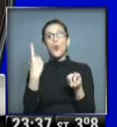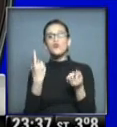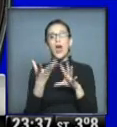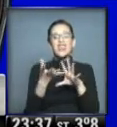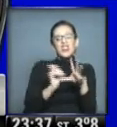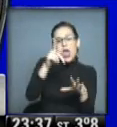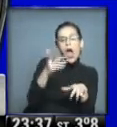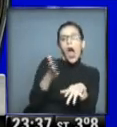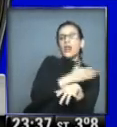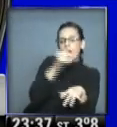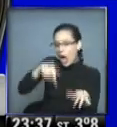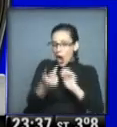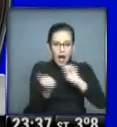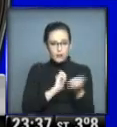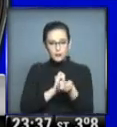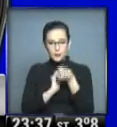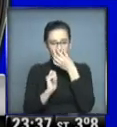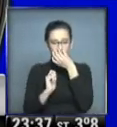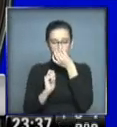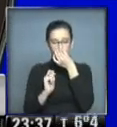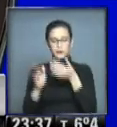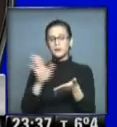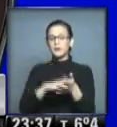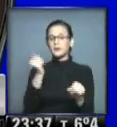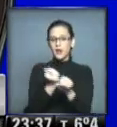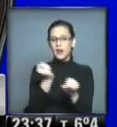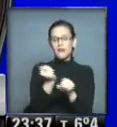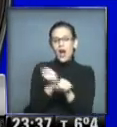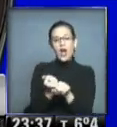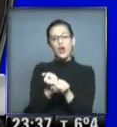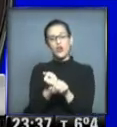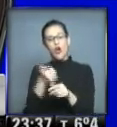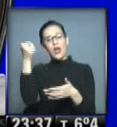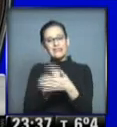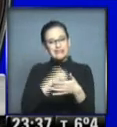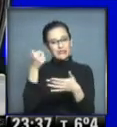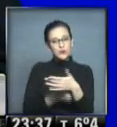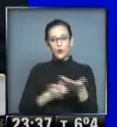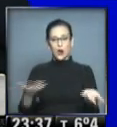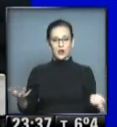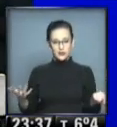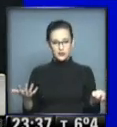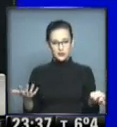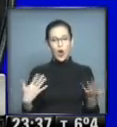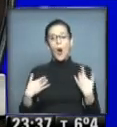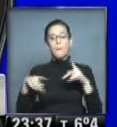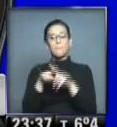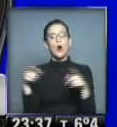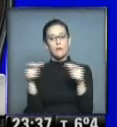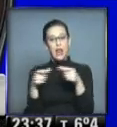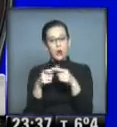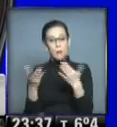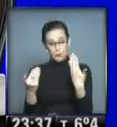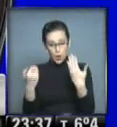Pero entre preproducción, el rodaje y todo el trabajo después, más todo el esfuerzo y las tratativas para que la película pueda ser proyectada en el